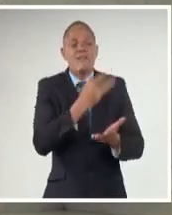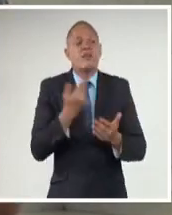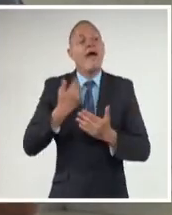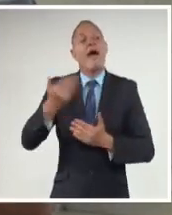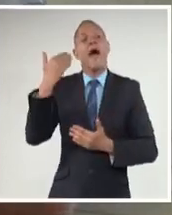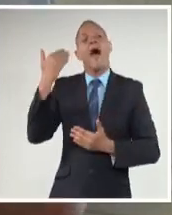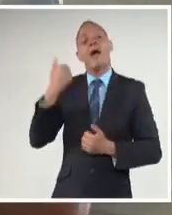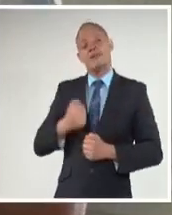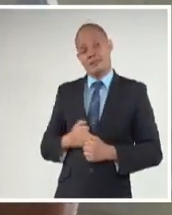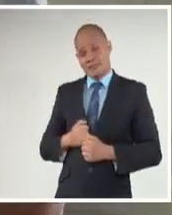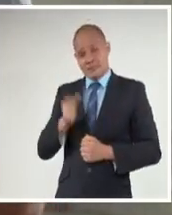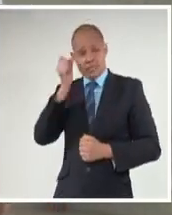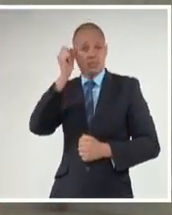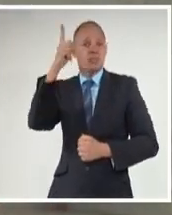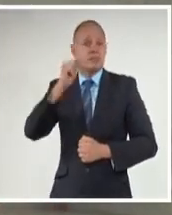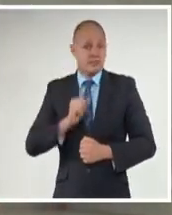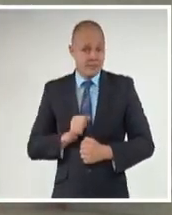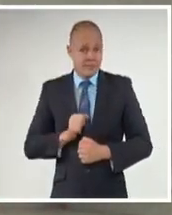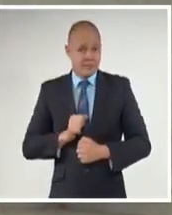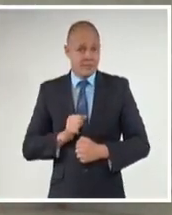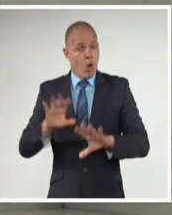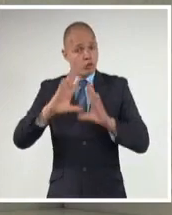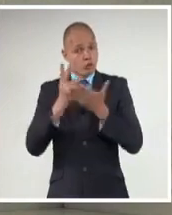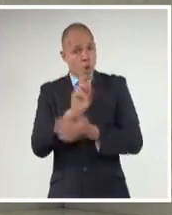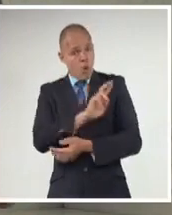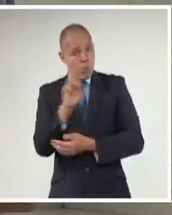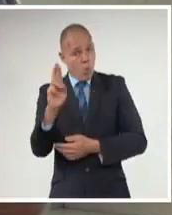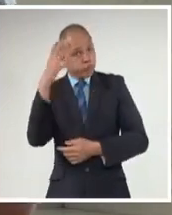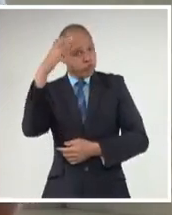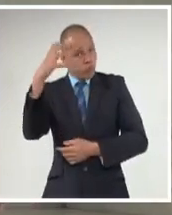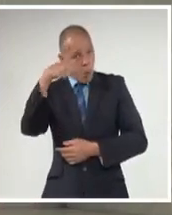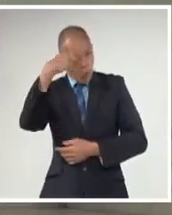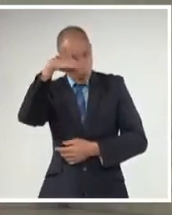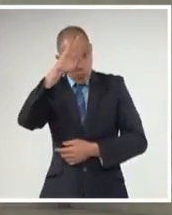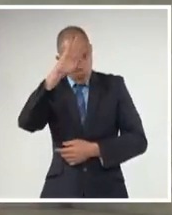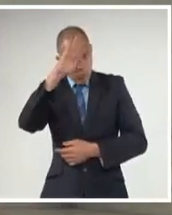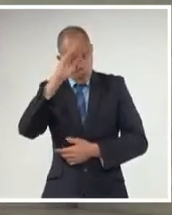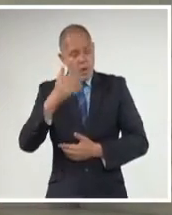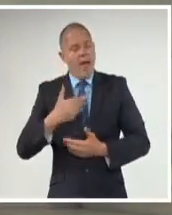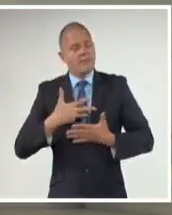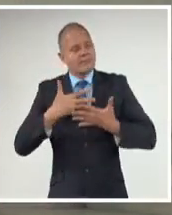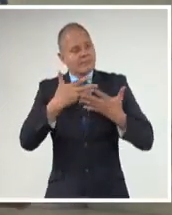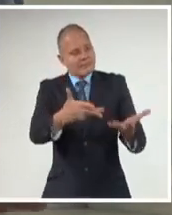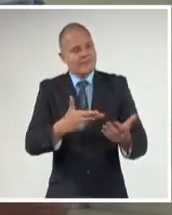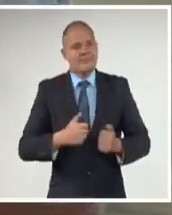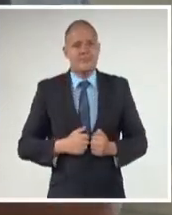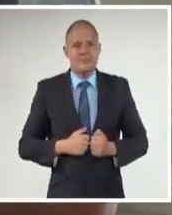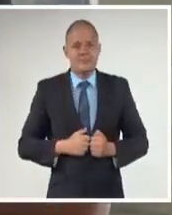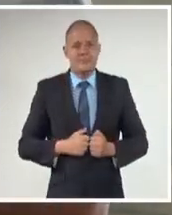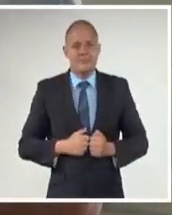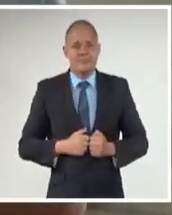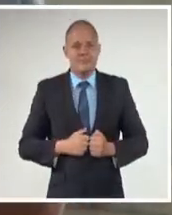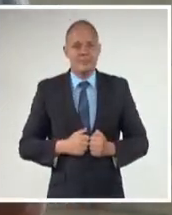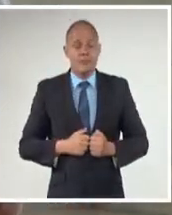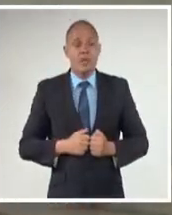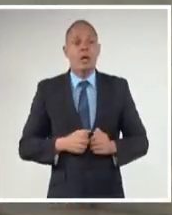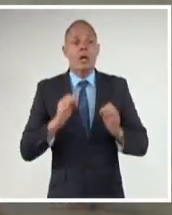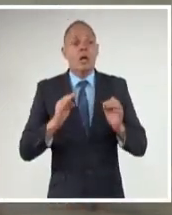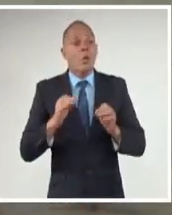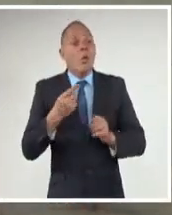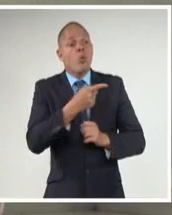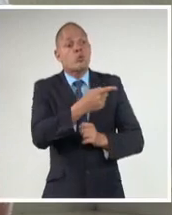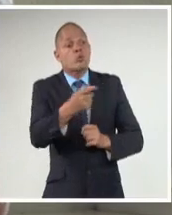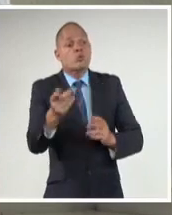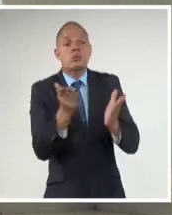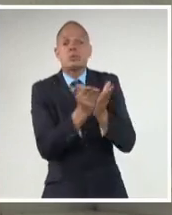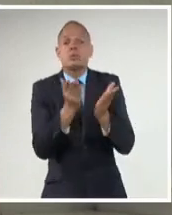educacional que ha desarrollado la revolución y cuyo arquitecto fue el comandante jefe. Ustedes son